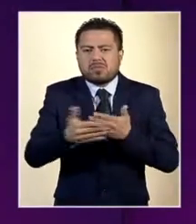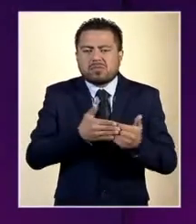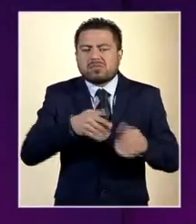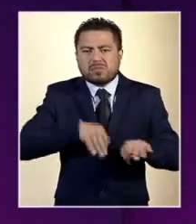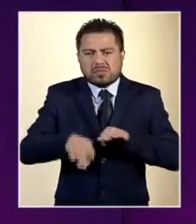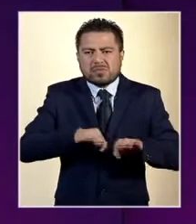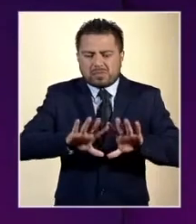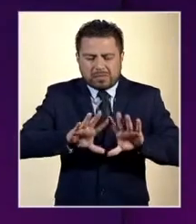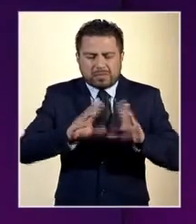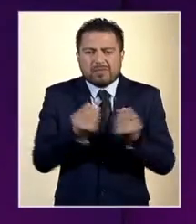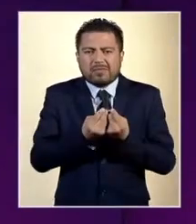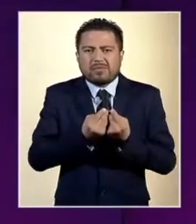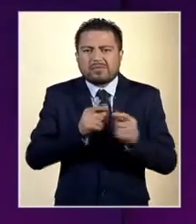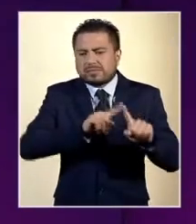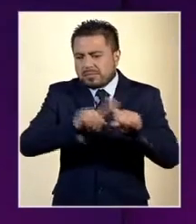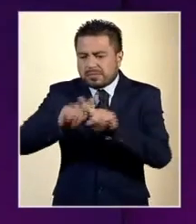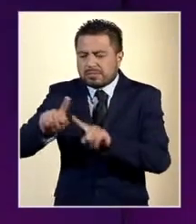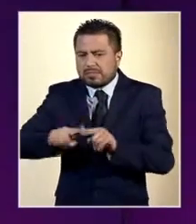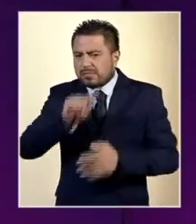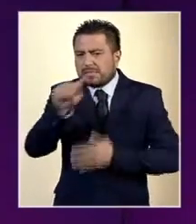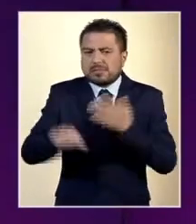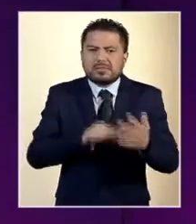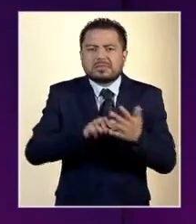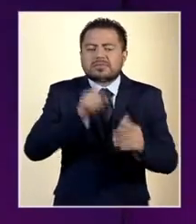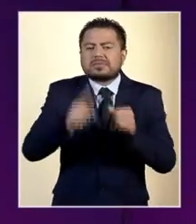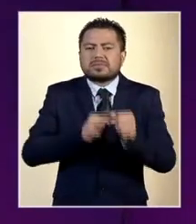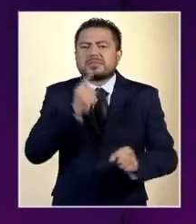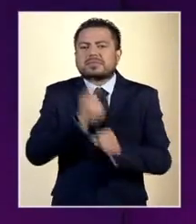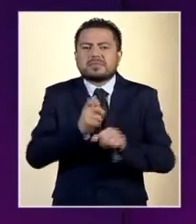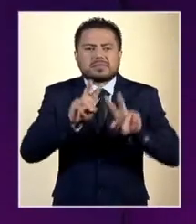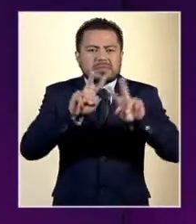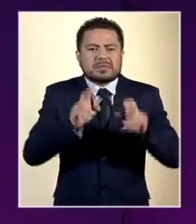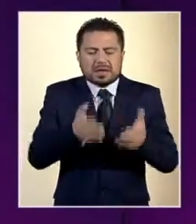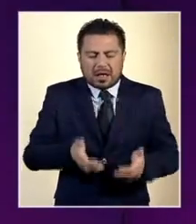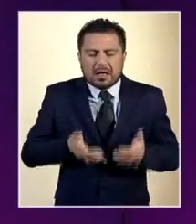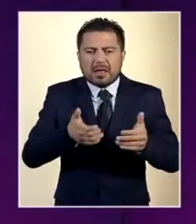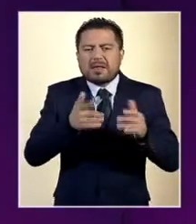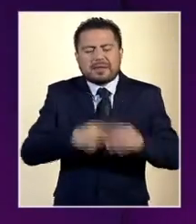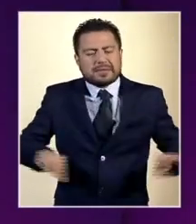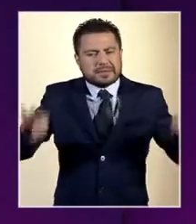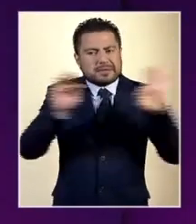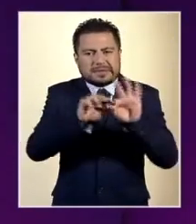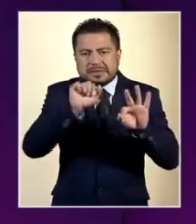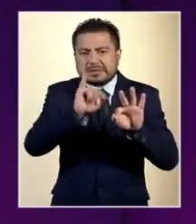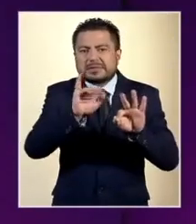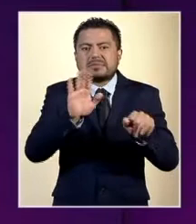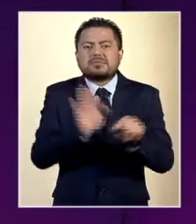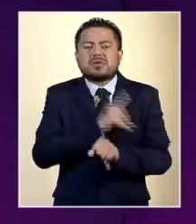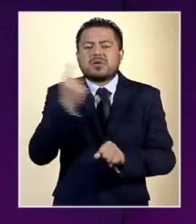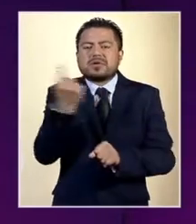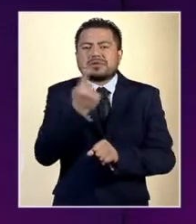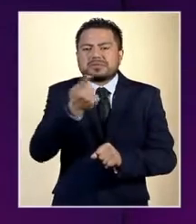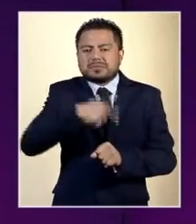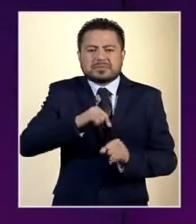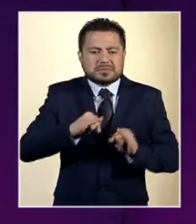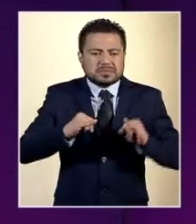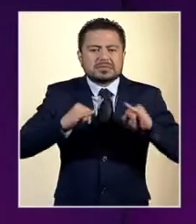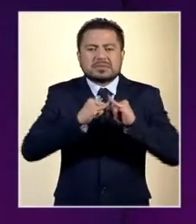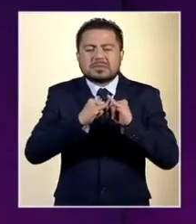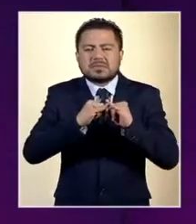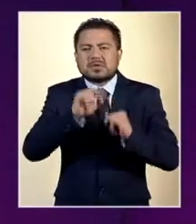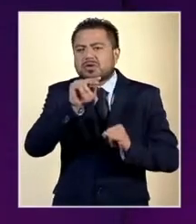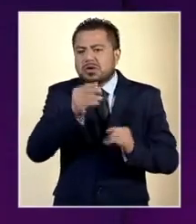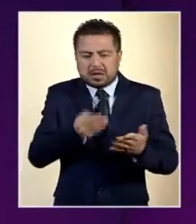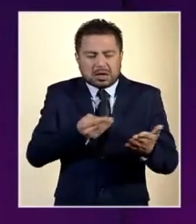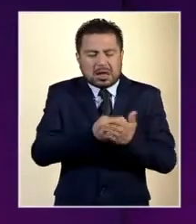pues trabajamos como en varios espacios. Por ejemplo, el primero pues es el tema en calle. Es fundamental, porque si una institución no